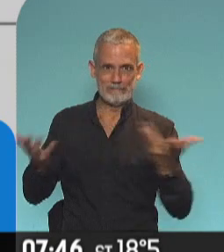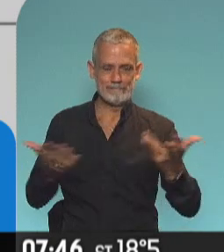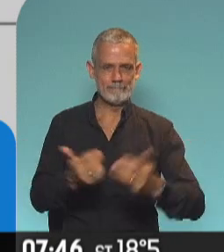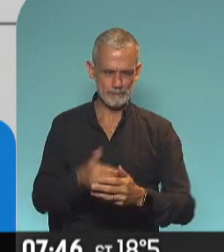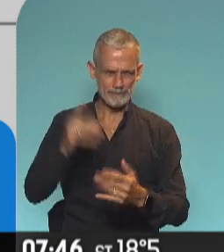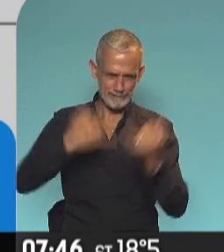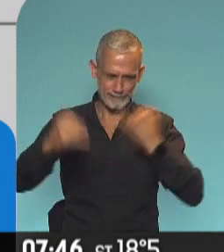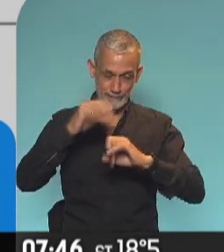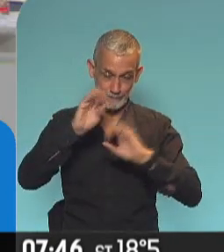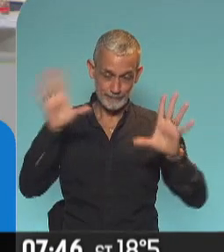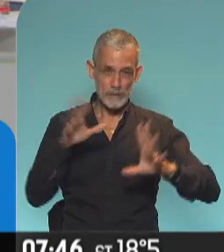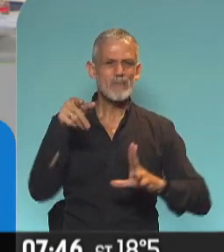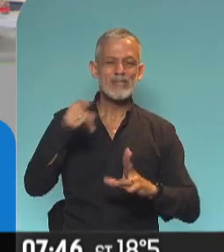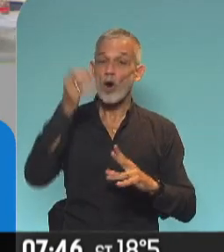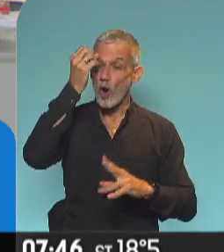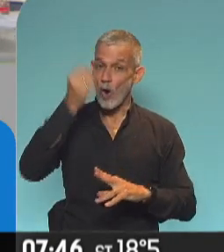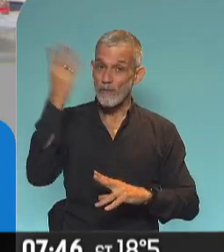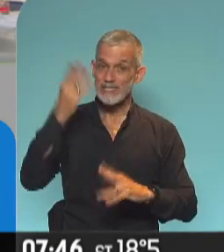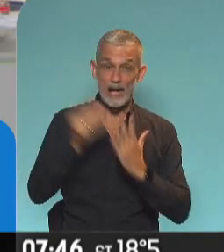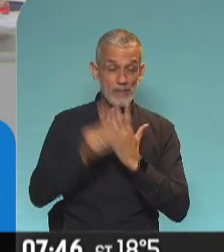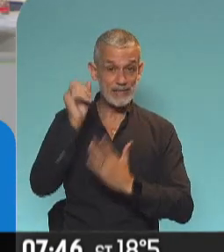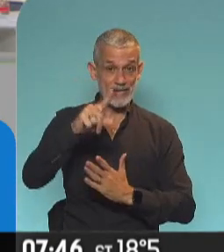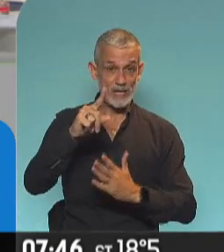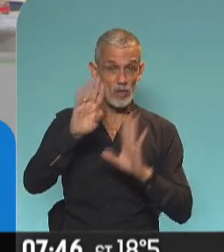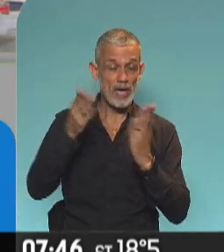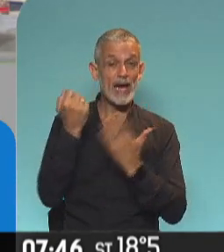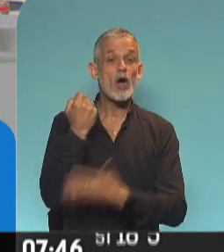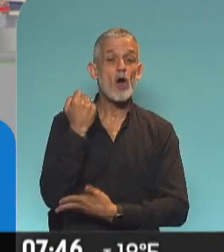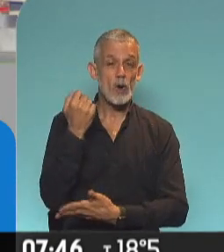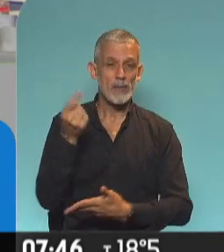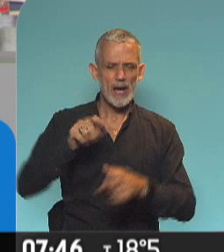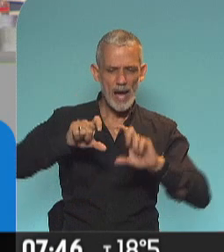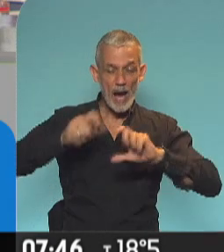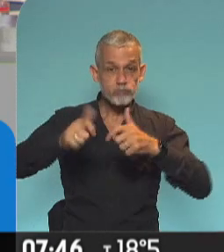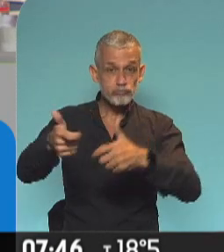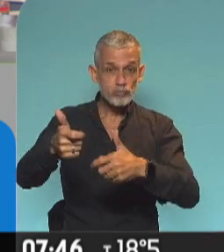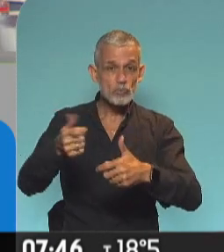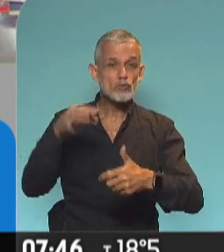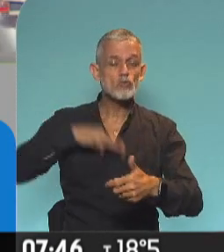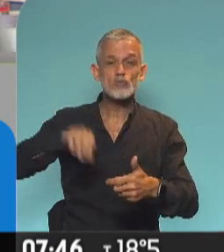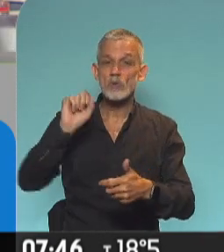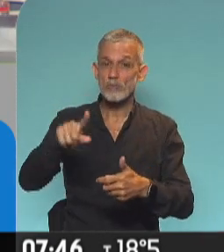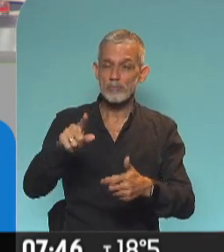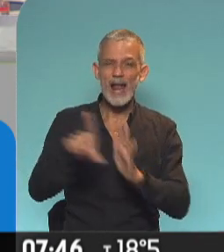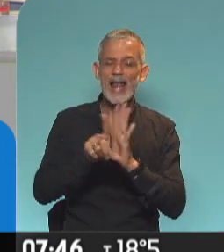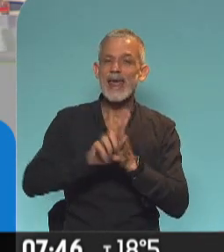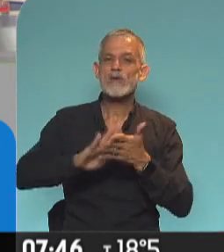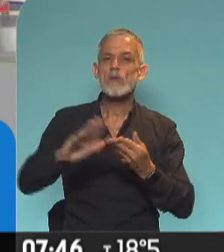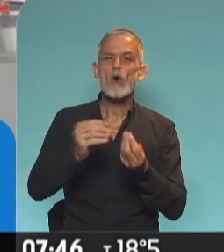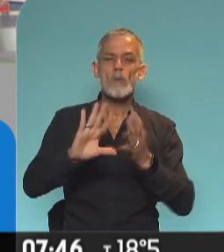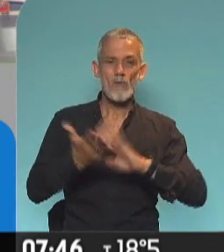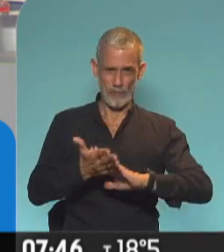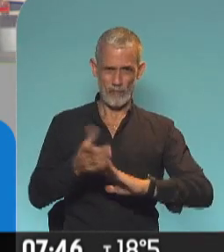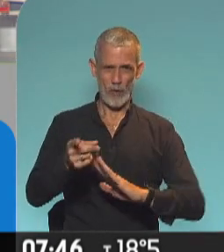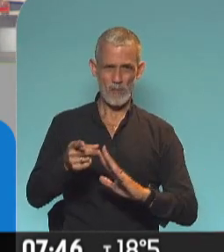entonces es lo que mandaron, esto es lo oficial del Ministerio de Economía, es que la movilidad jubilatoria, la nueva ley, cómo se van a actualizar